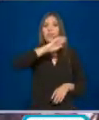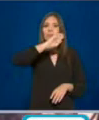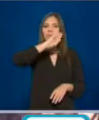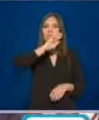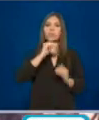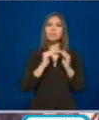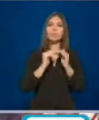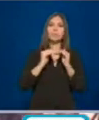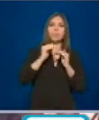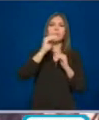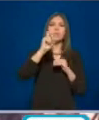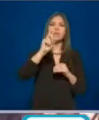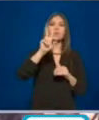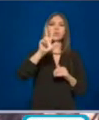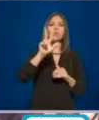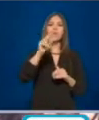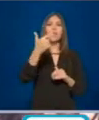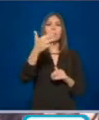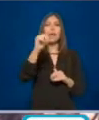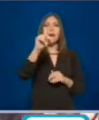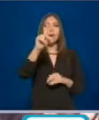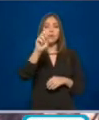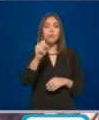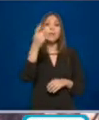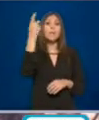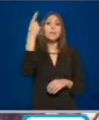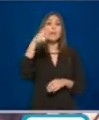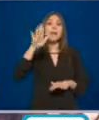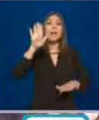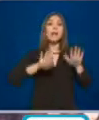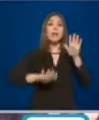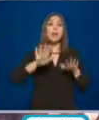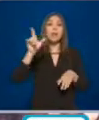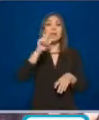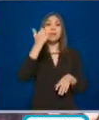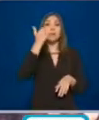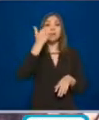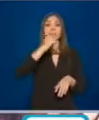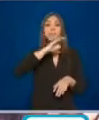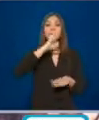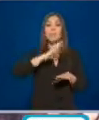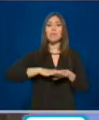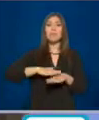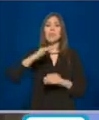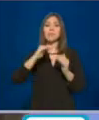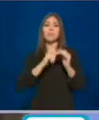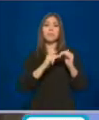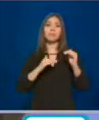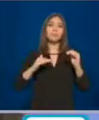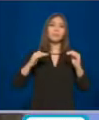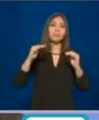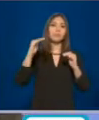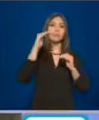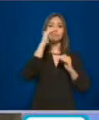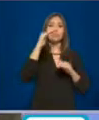38 grados, aunque existen casos en los que la temperatura puede ser más elevada. En ese caso ya